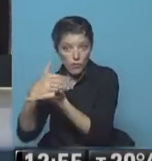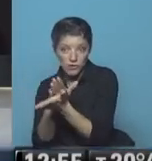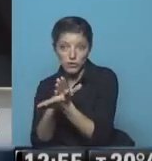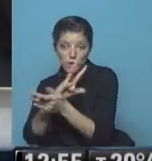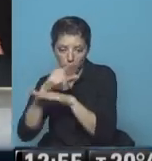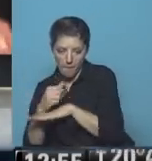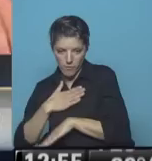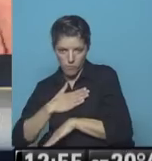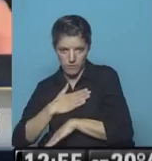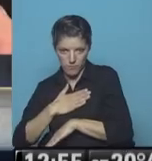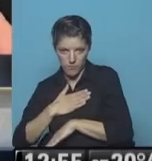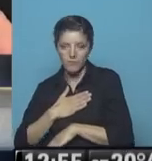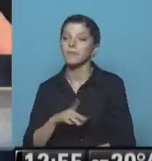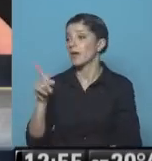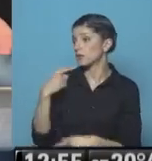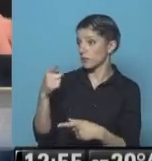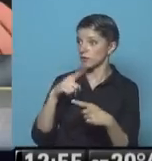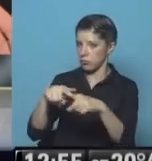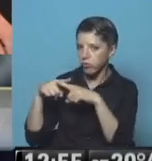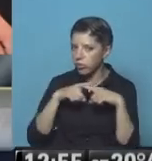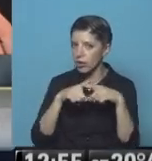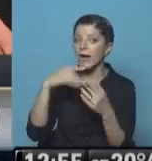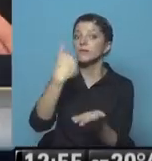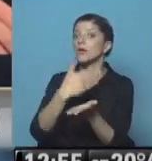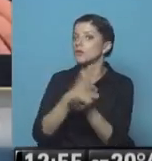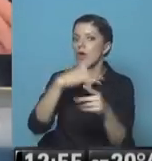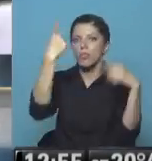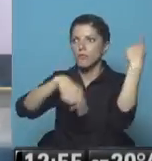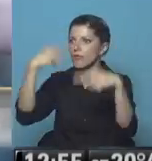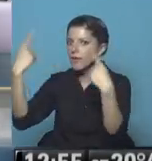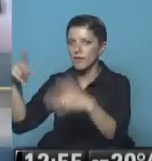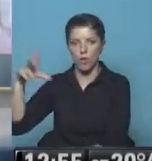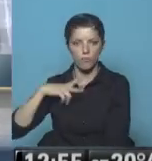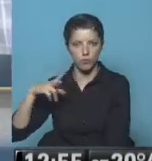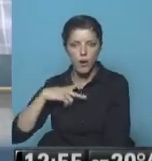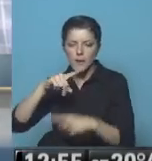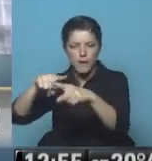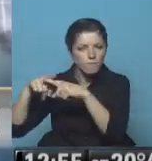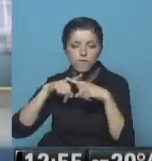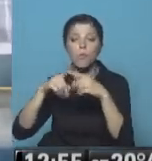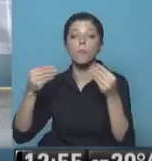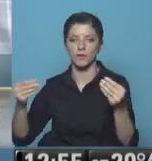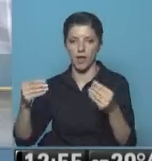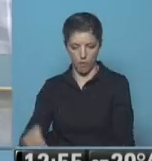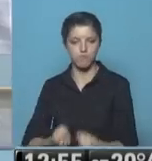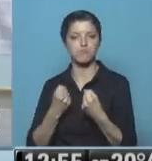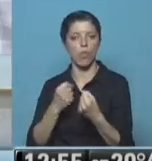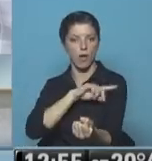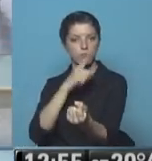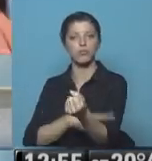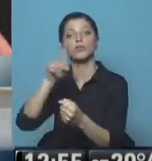esto ¿no? es lo que se podría denominar pujas interburguesas, sectores de la burguesía nacional que pelean por cuotas de poder y quieren desplazar a